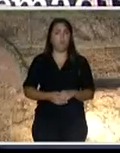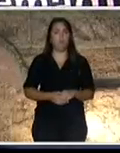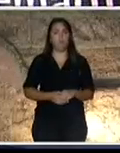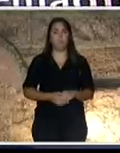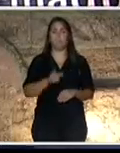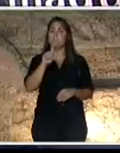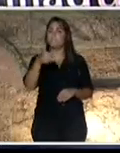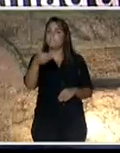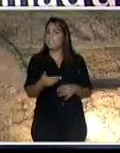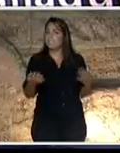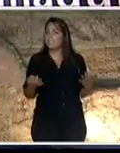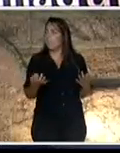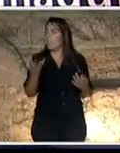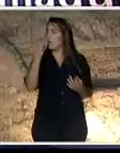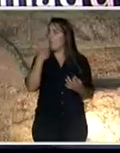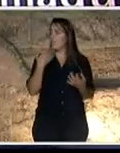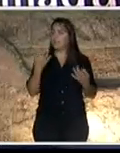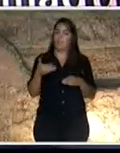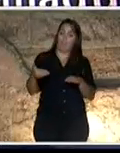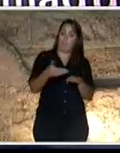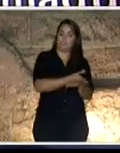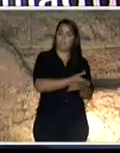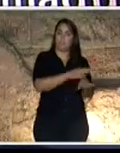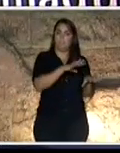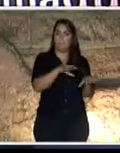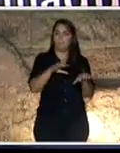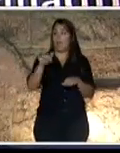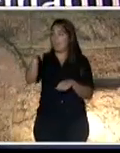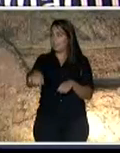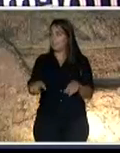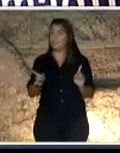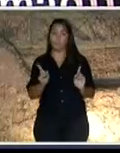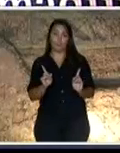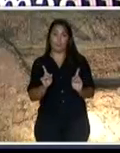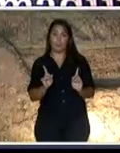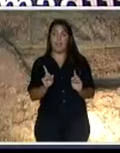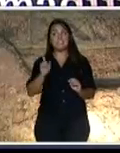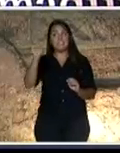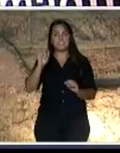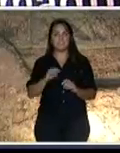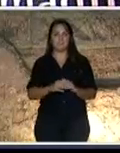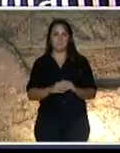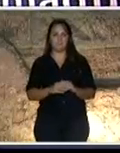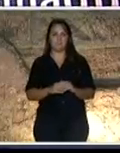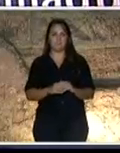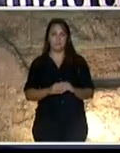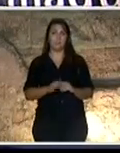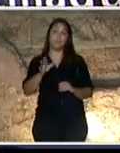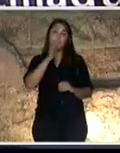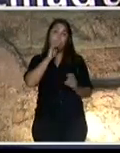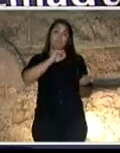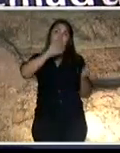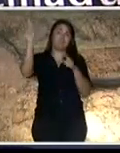todo, ¿conocen que aprendieron no aquí, sino allí, como